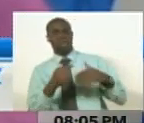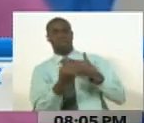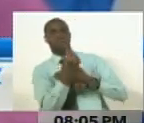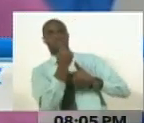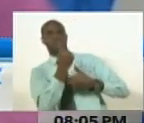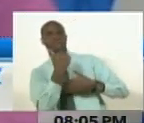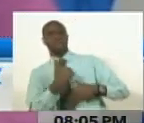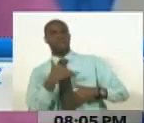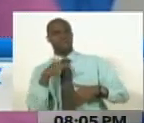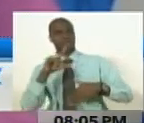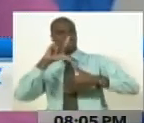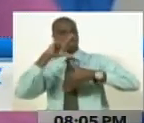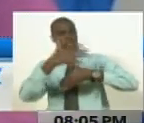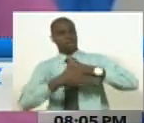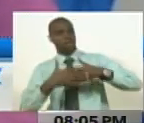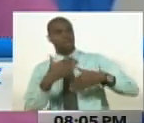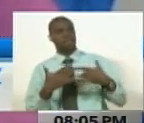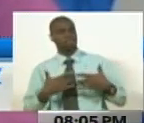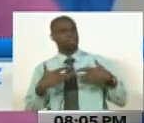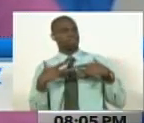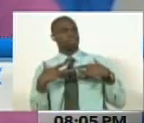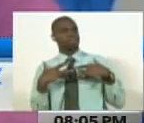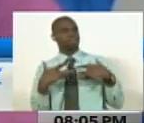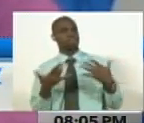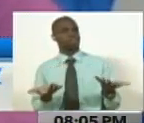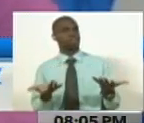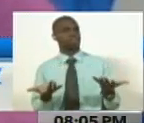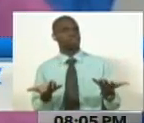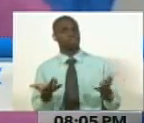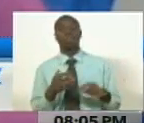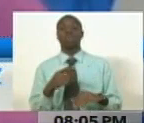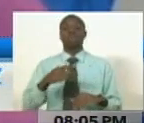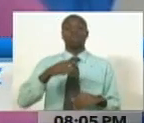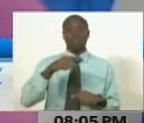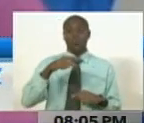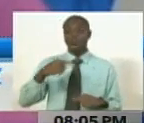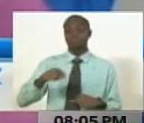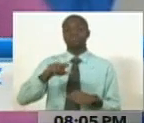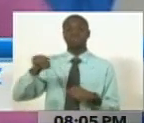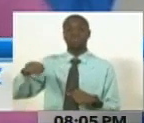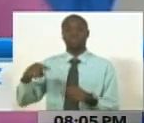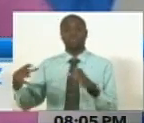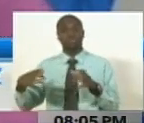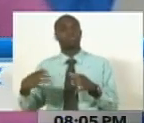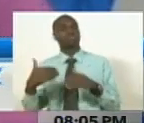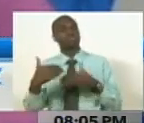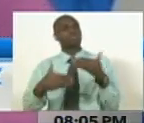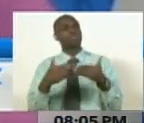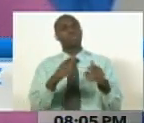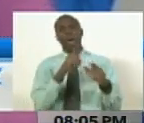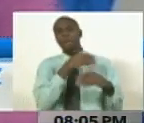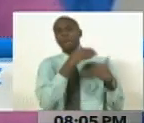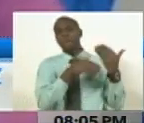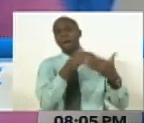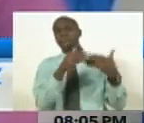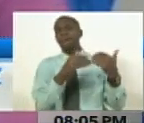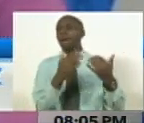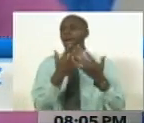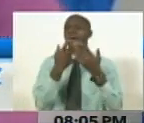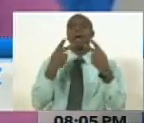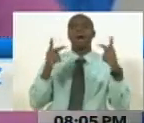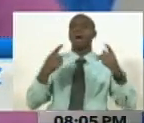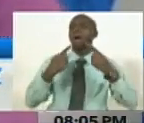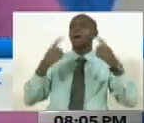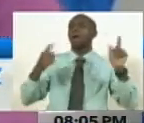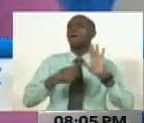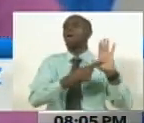región latinoamericana, cuando un senador amenazó pública y